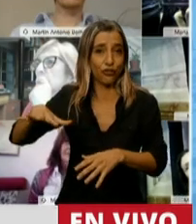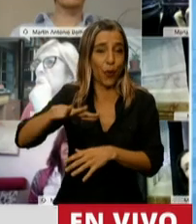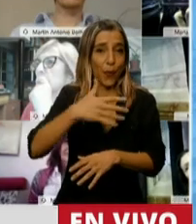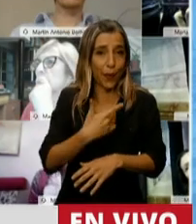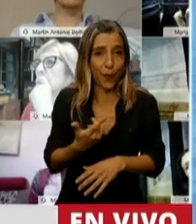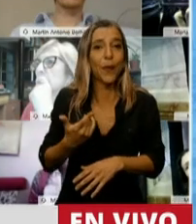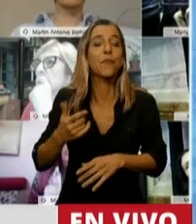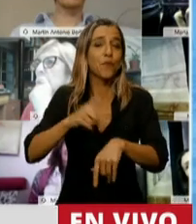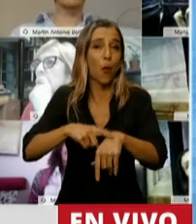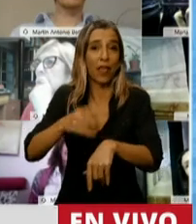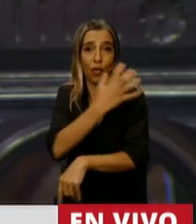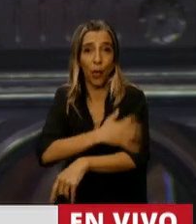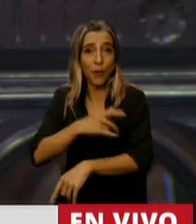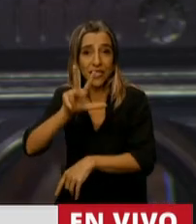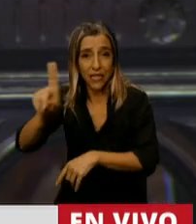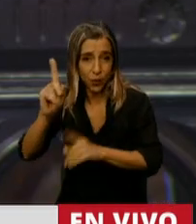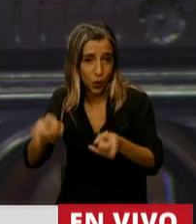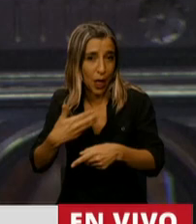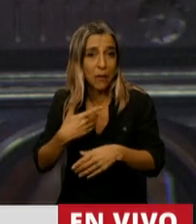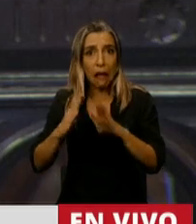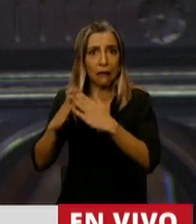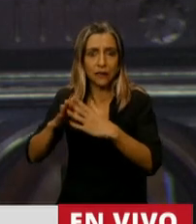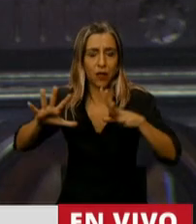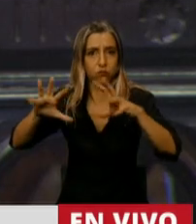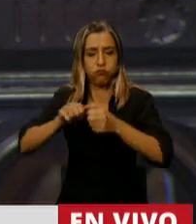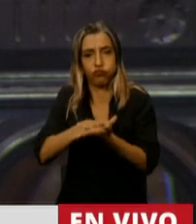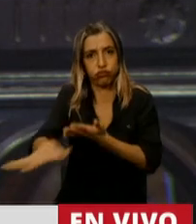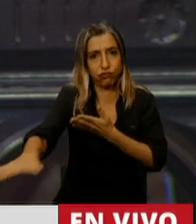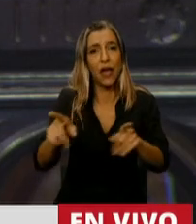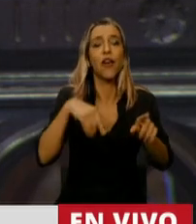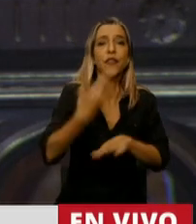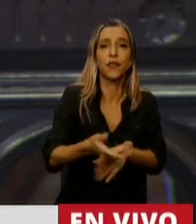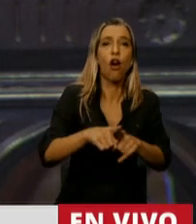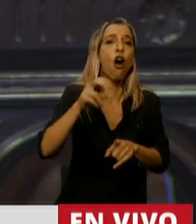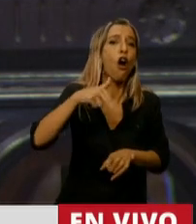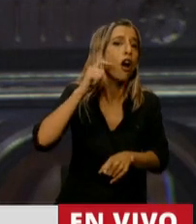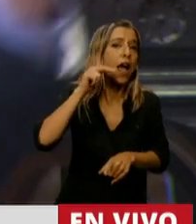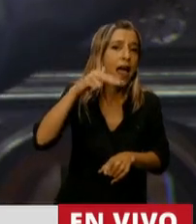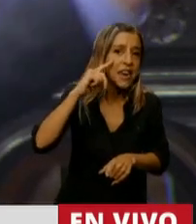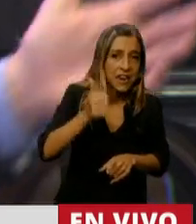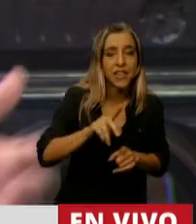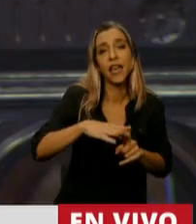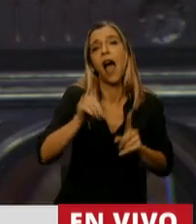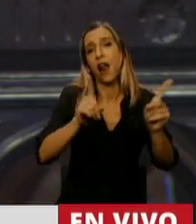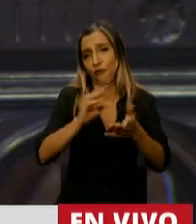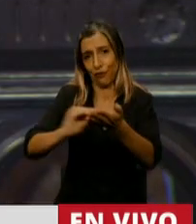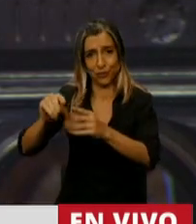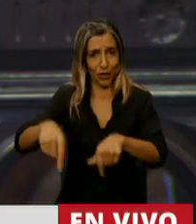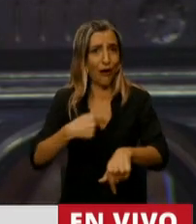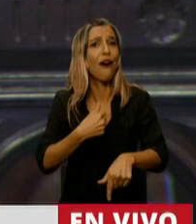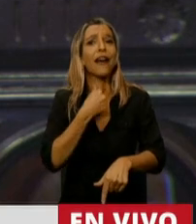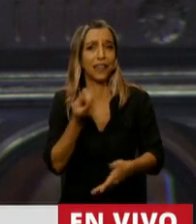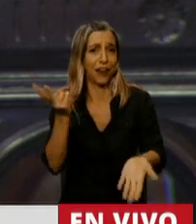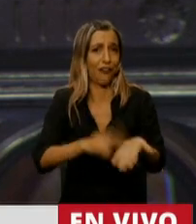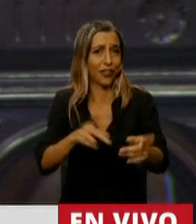una política de Estado, no solo Cacciatore, Onganía. Algunos la proponen ahora. Algunos diputados de esta Cámara se han paseado por la toma de